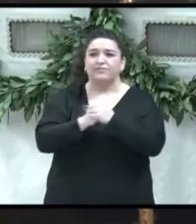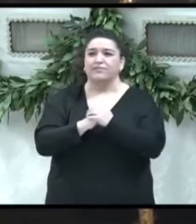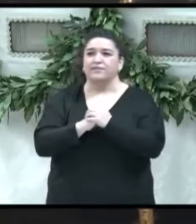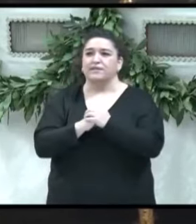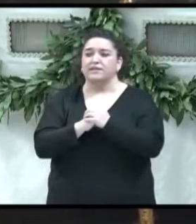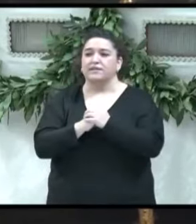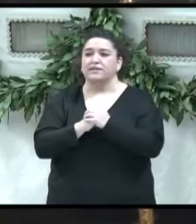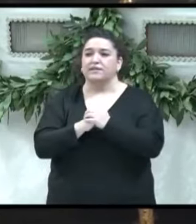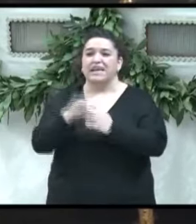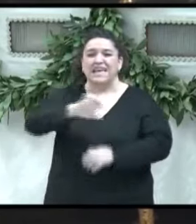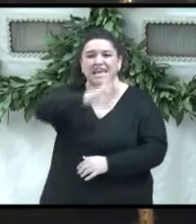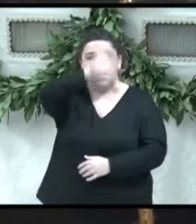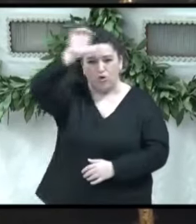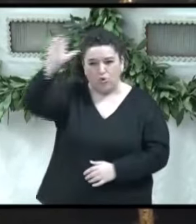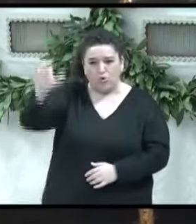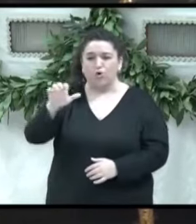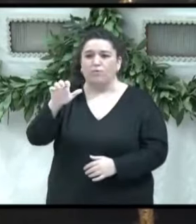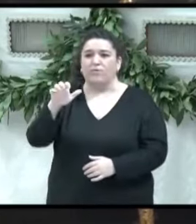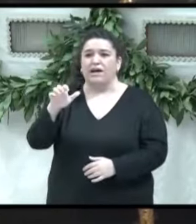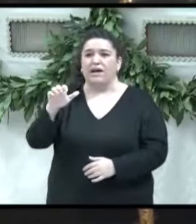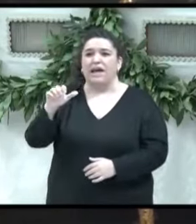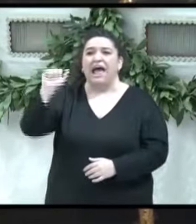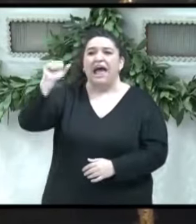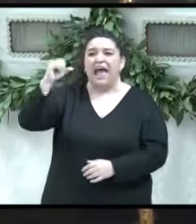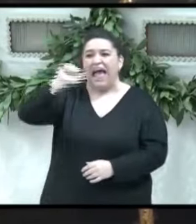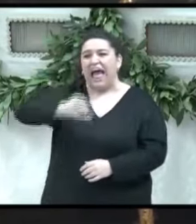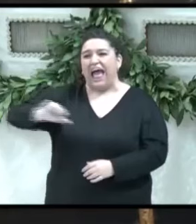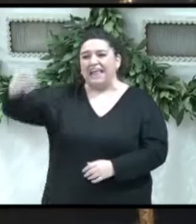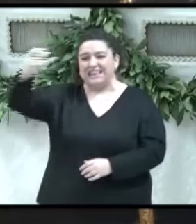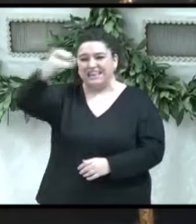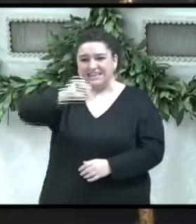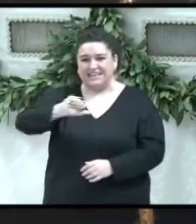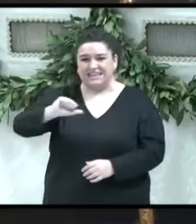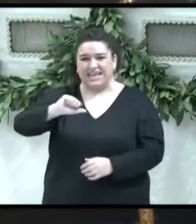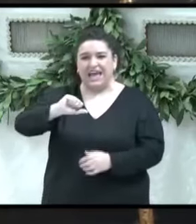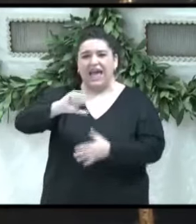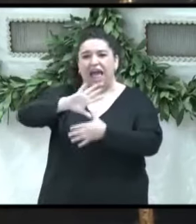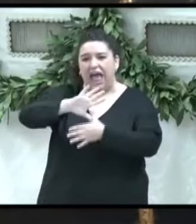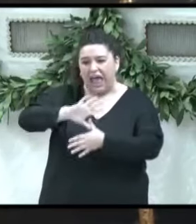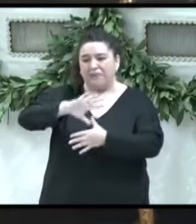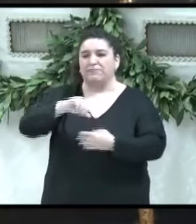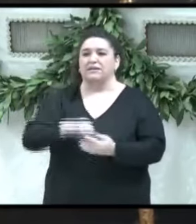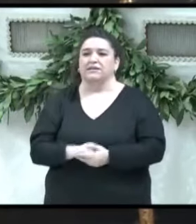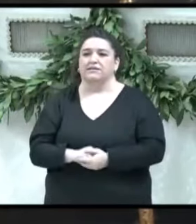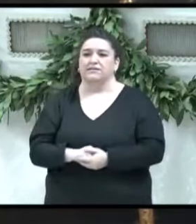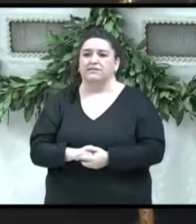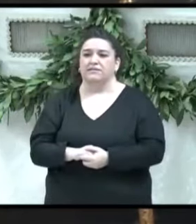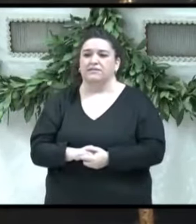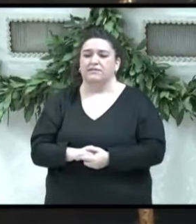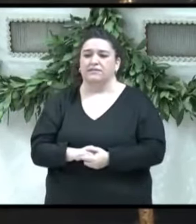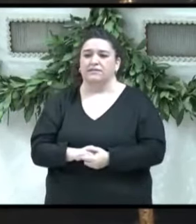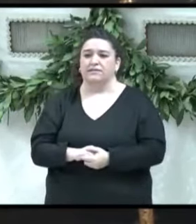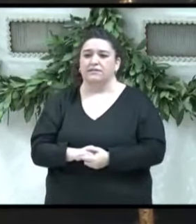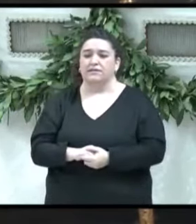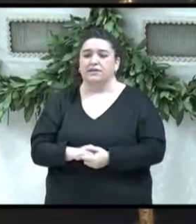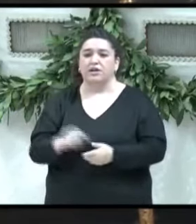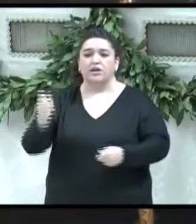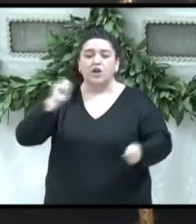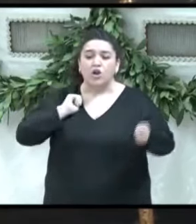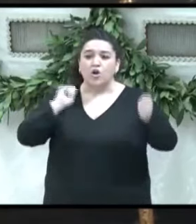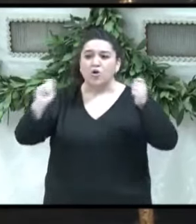África en Europa en Asia en América los